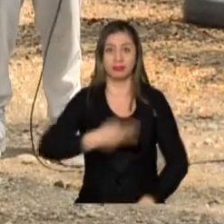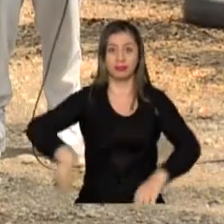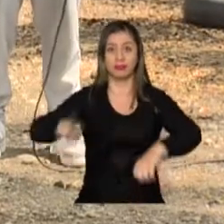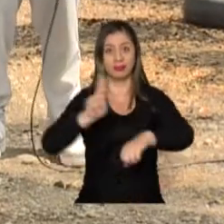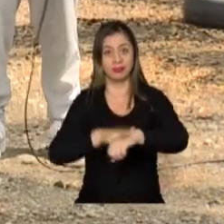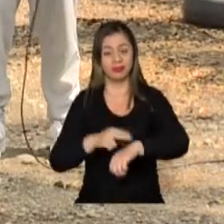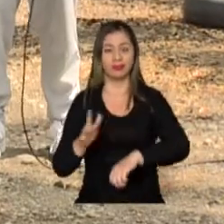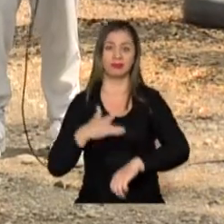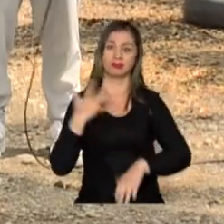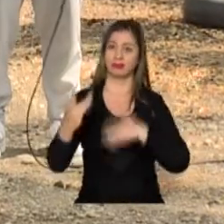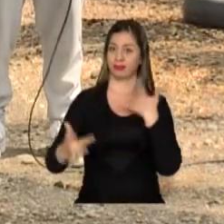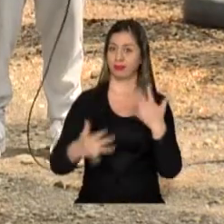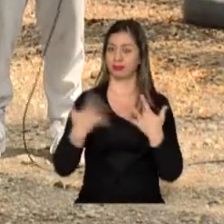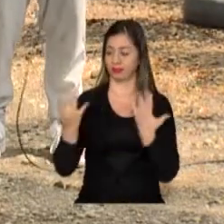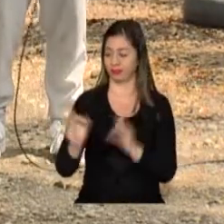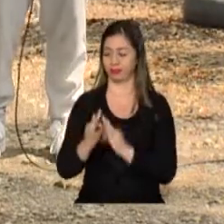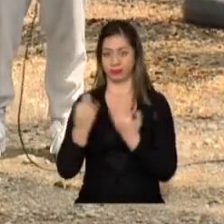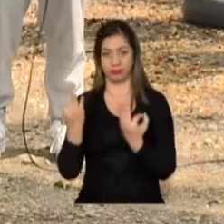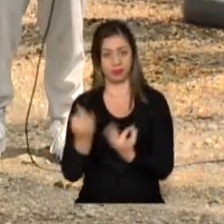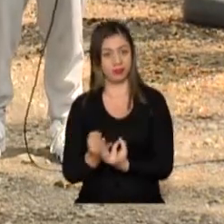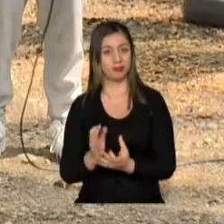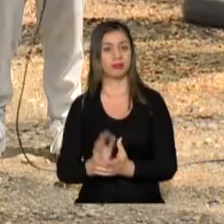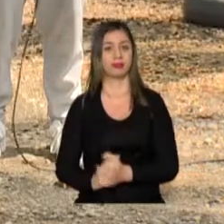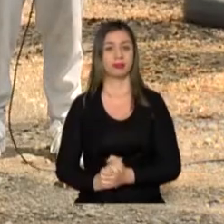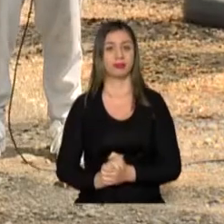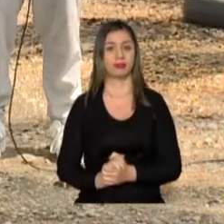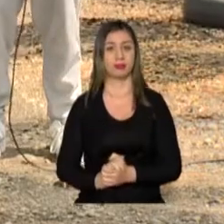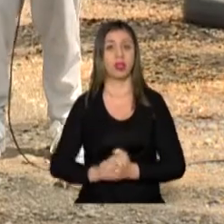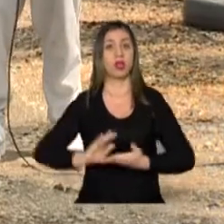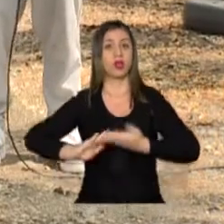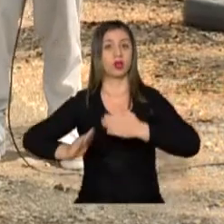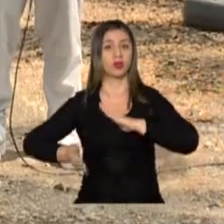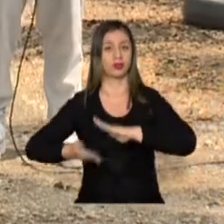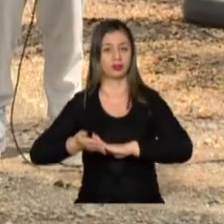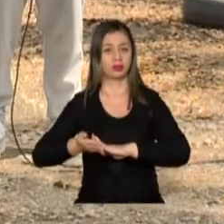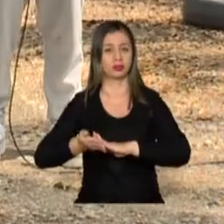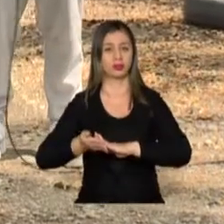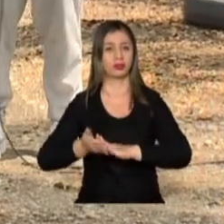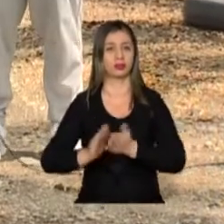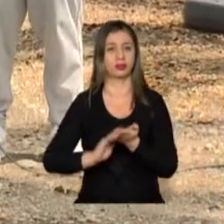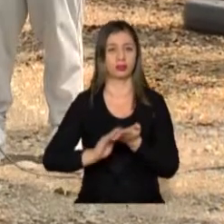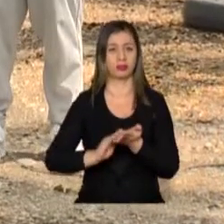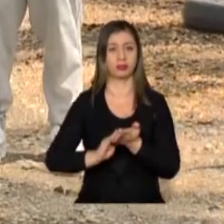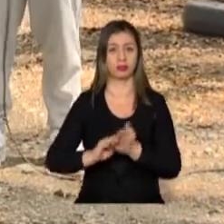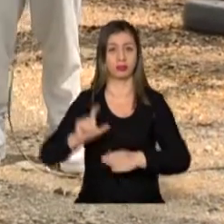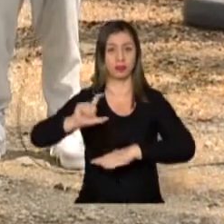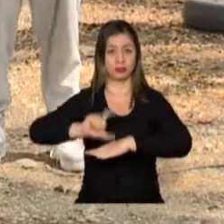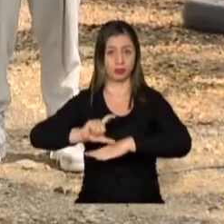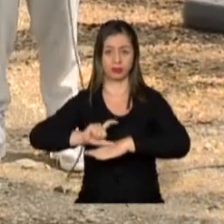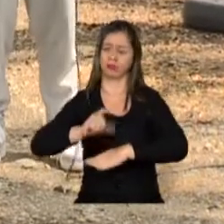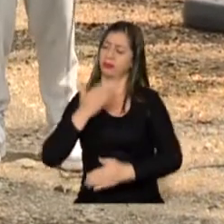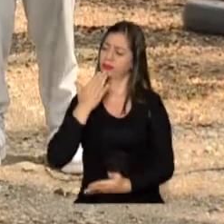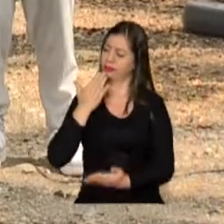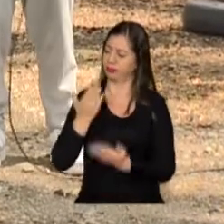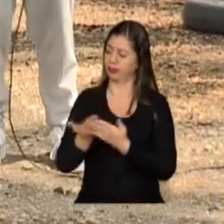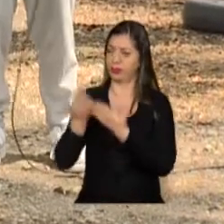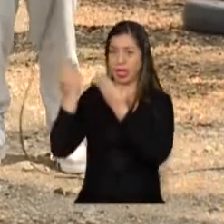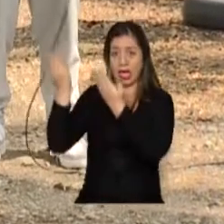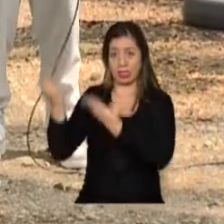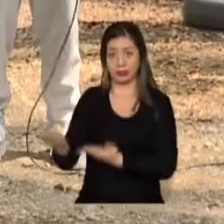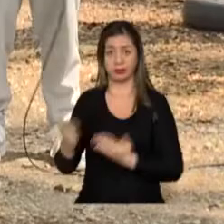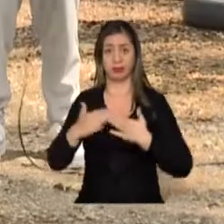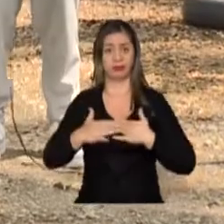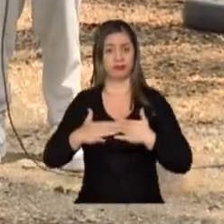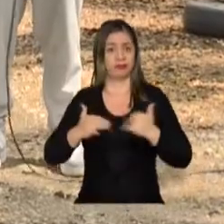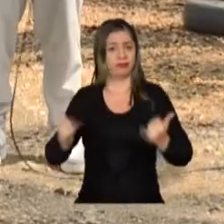qué pasar el momento con la familia. Entonces, como comunidad y como institución educativa, les agradecemos y estamos muy